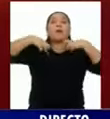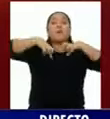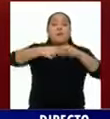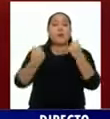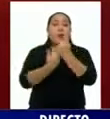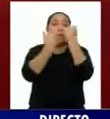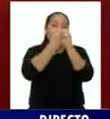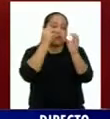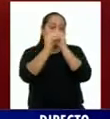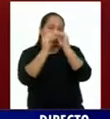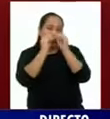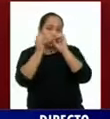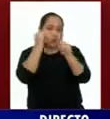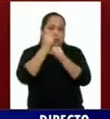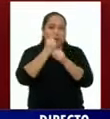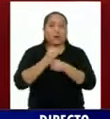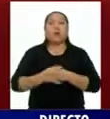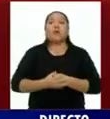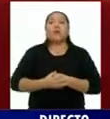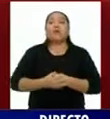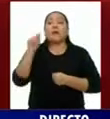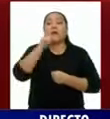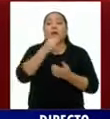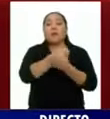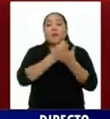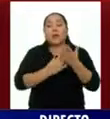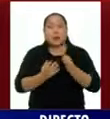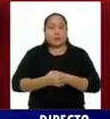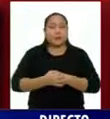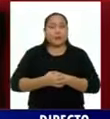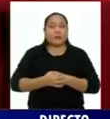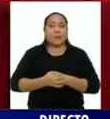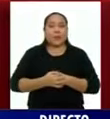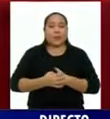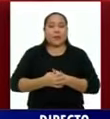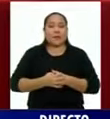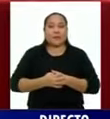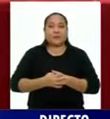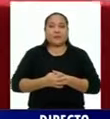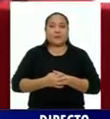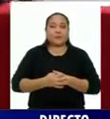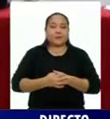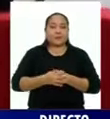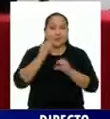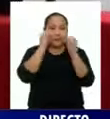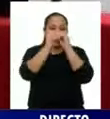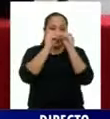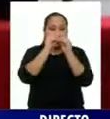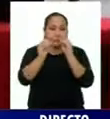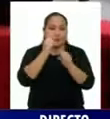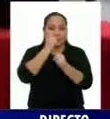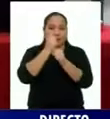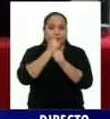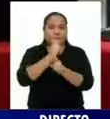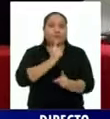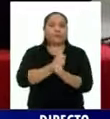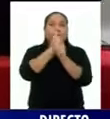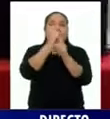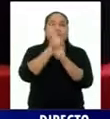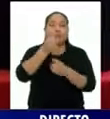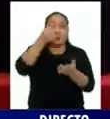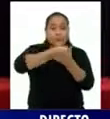apoyar la recuperación del empleo, que en el caso de la recuperación del empleo formal con el subsidio